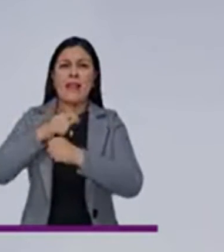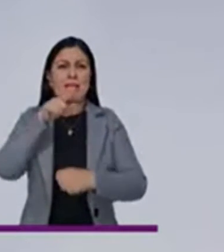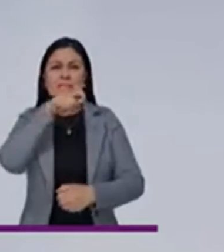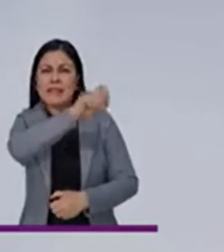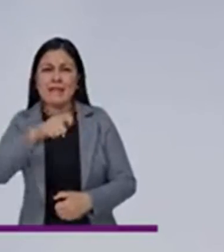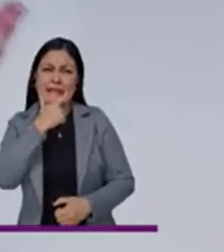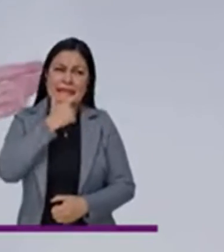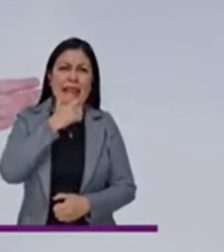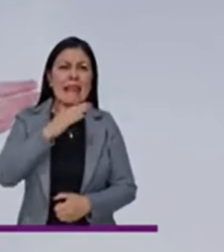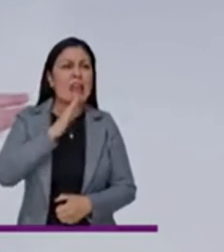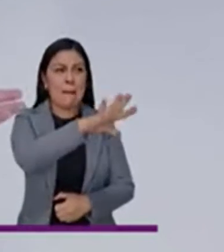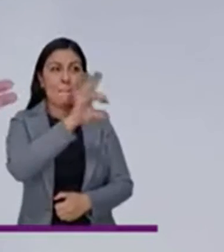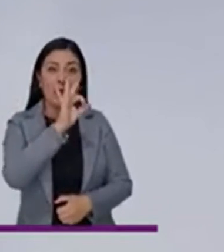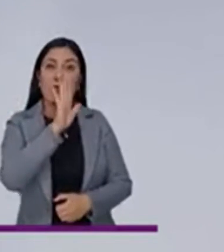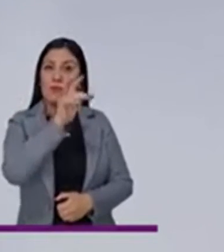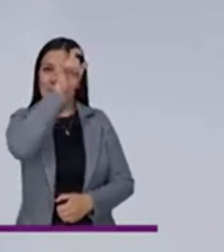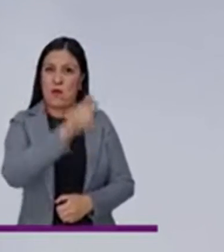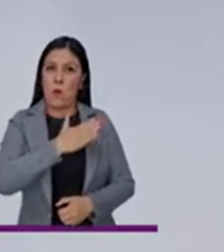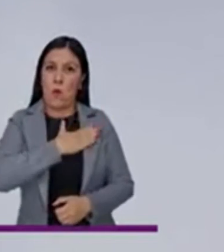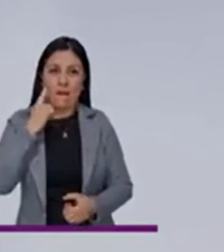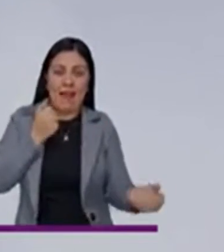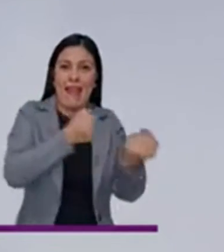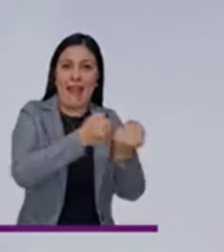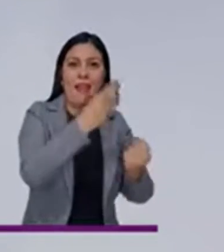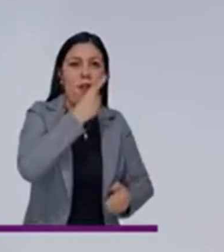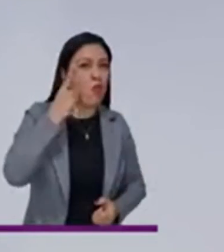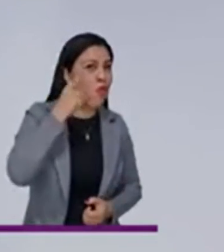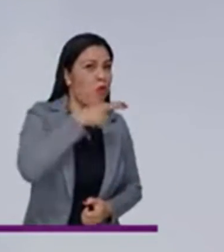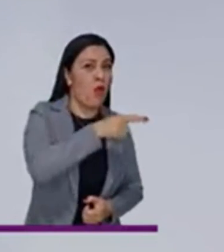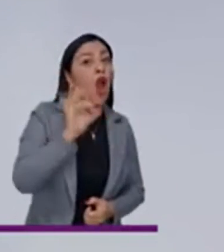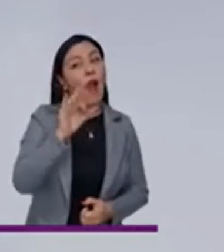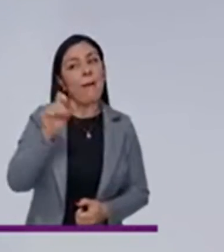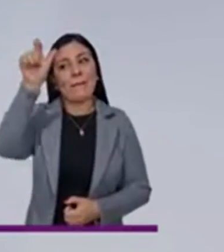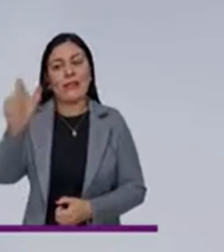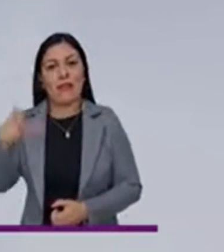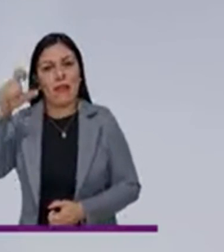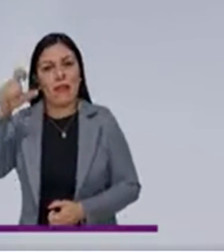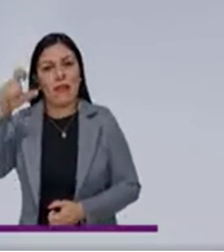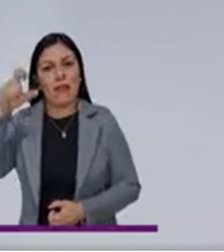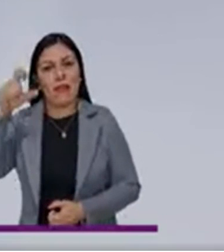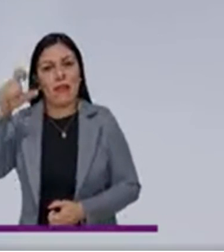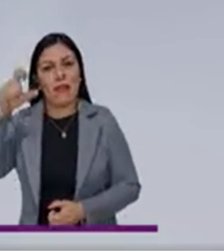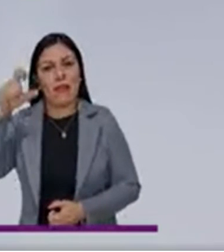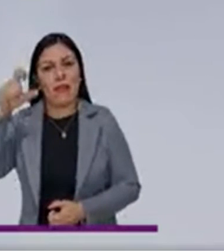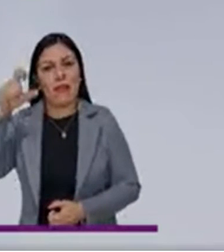tuvimos que escoger entre el que dijo Uribe, o sea, Duque, o Petro. Los